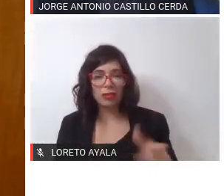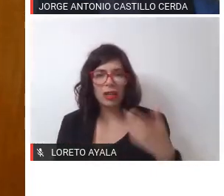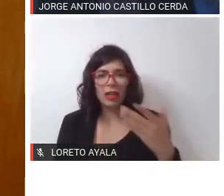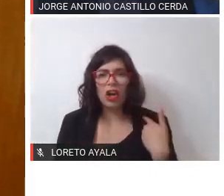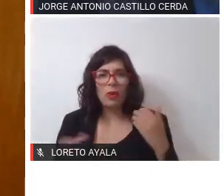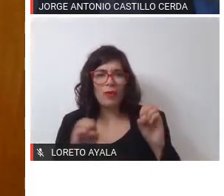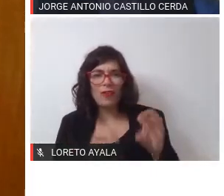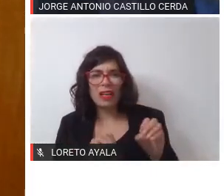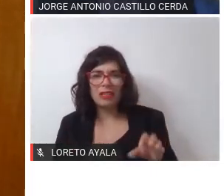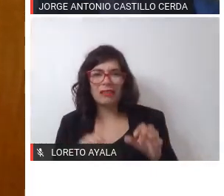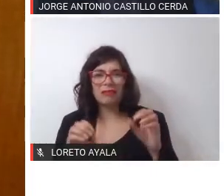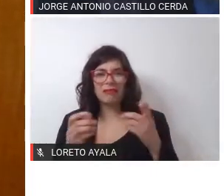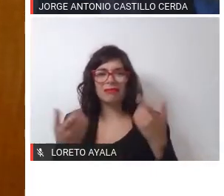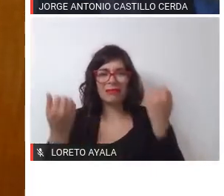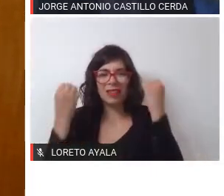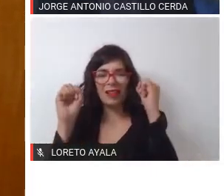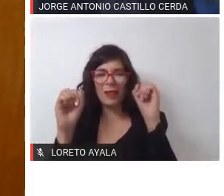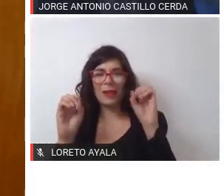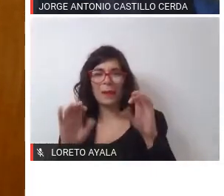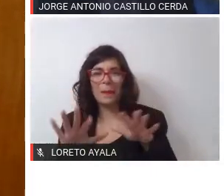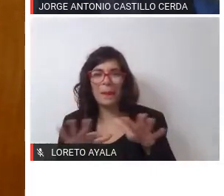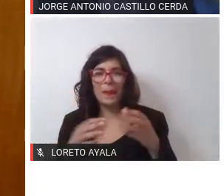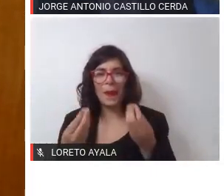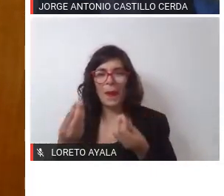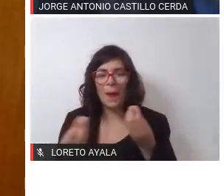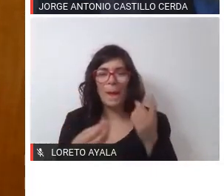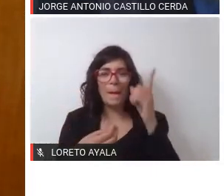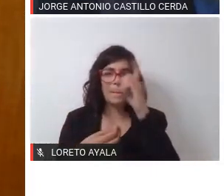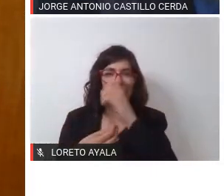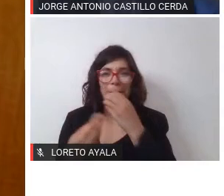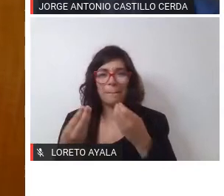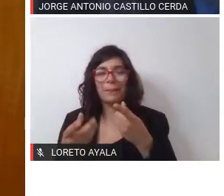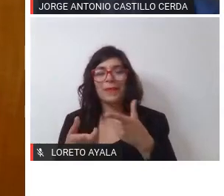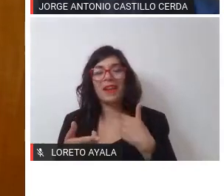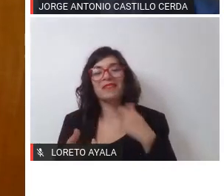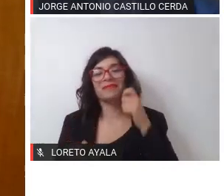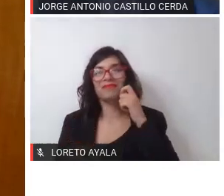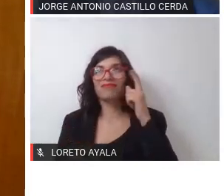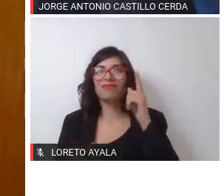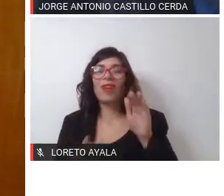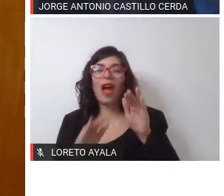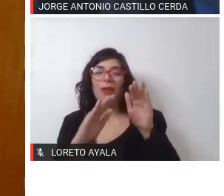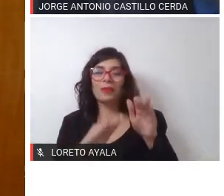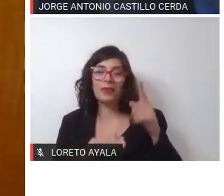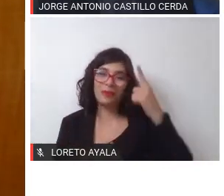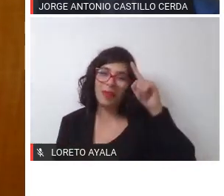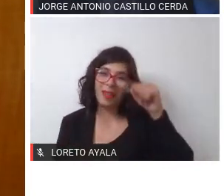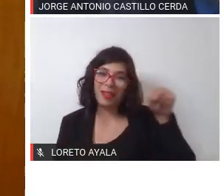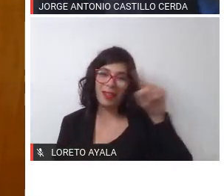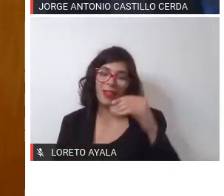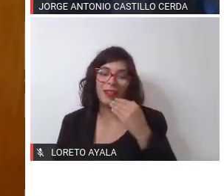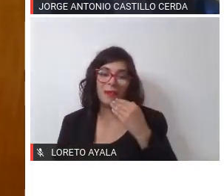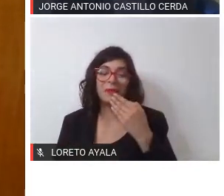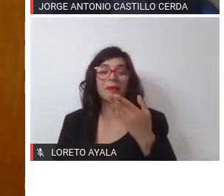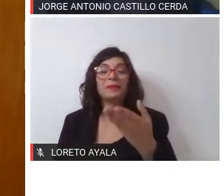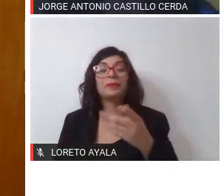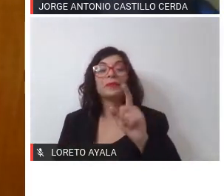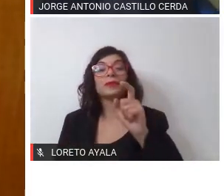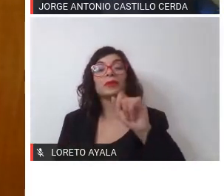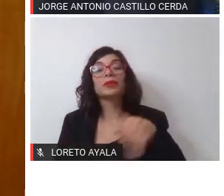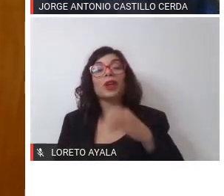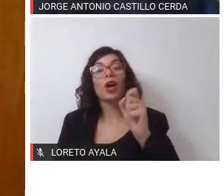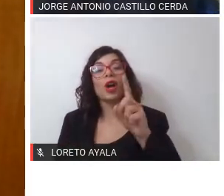hacer esto de una manera distinta, y esto también es un aporte hacia ello, así lo pensamos. Y también, don Jorge, hacer